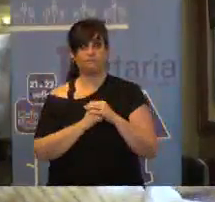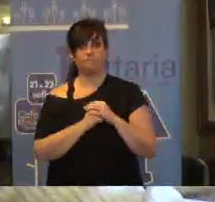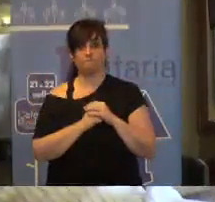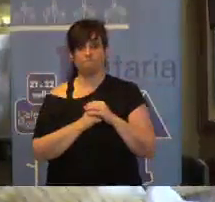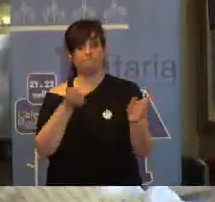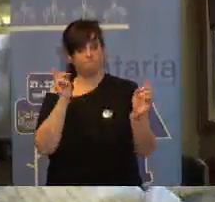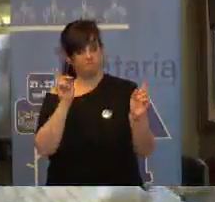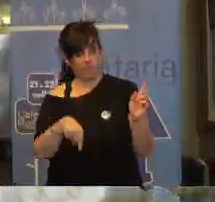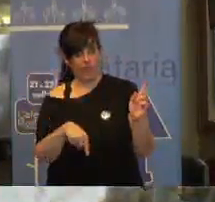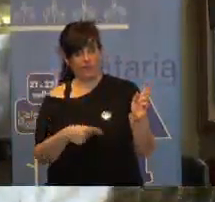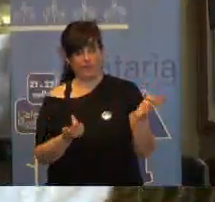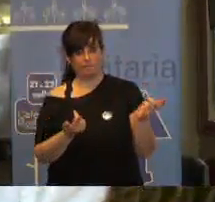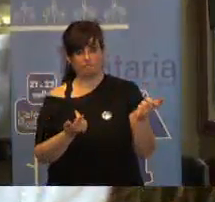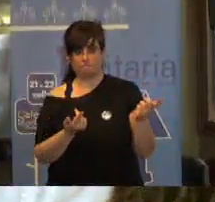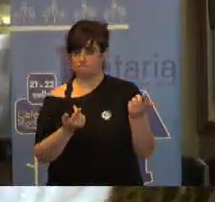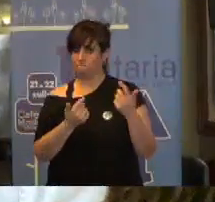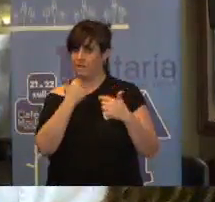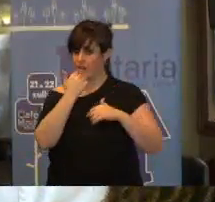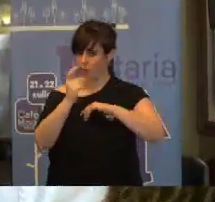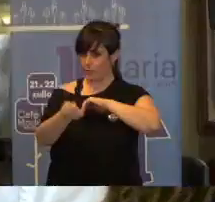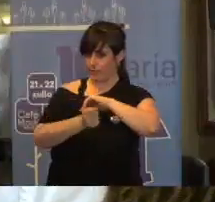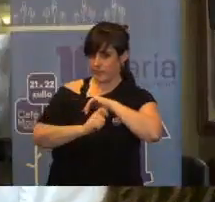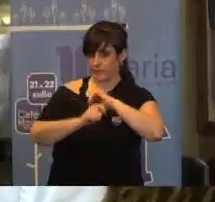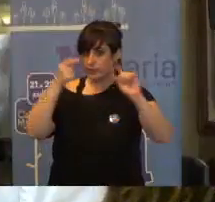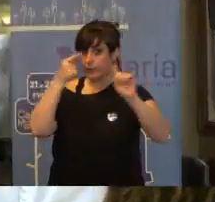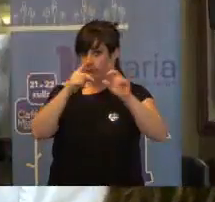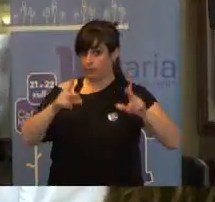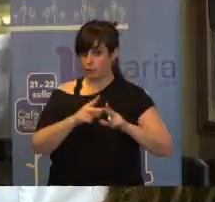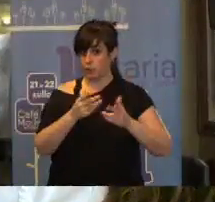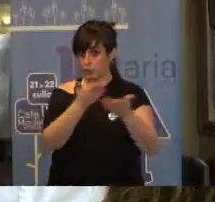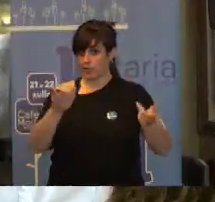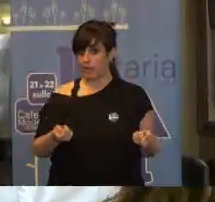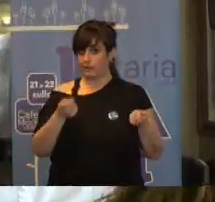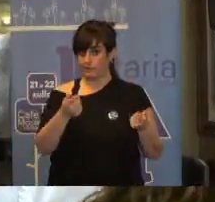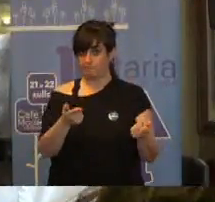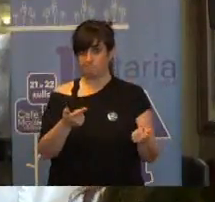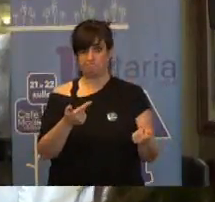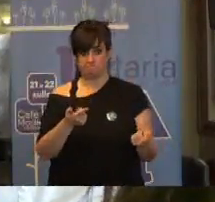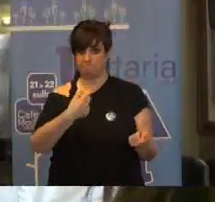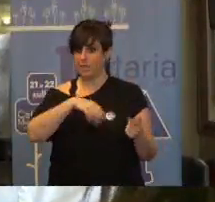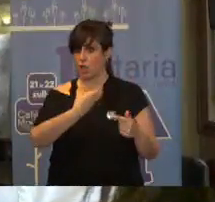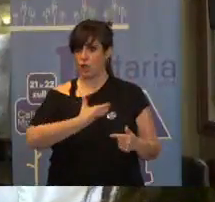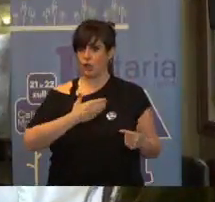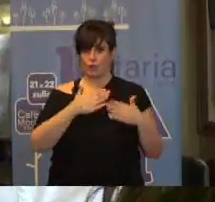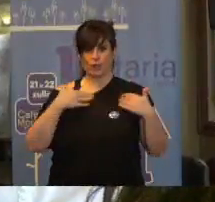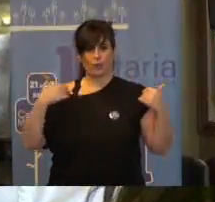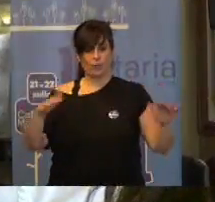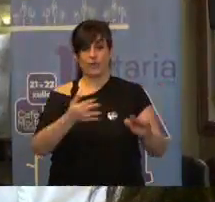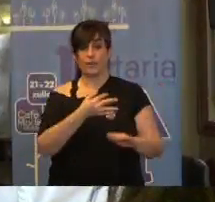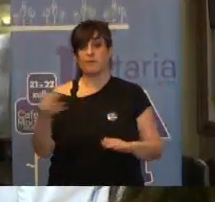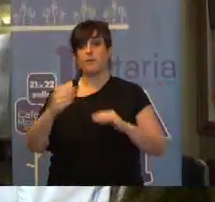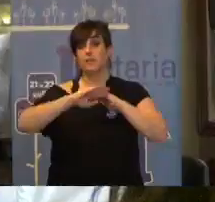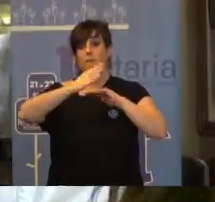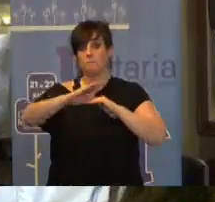cuestión estratégica para a vosa cidade, e creo que debe ser así en todos os concellos, e a Marea de Política